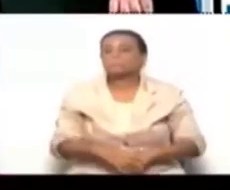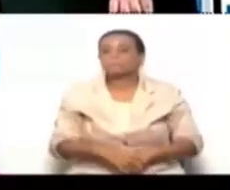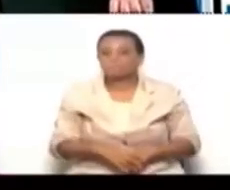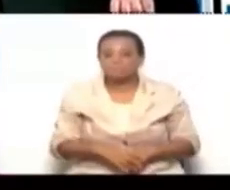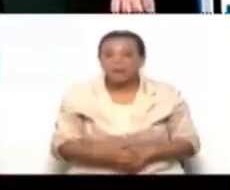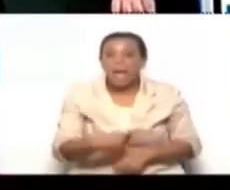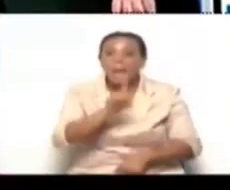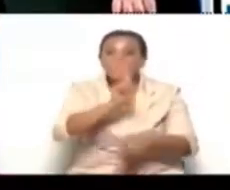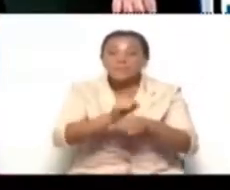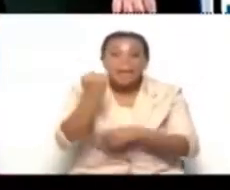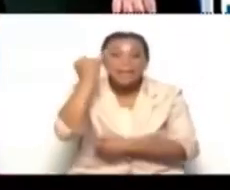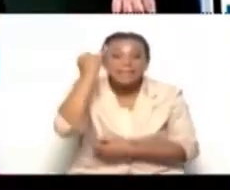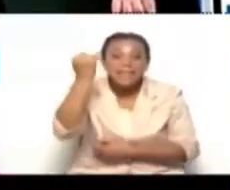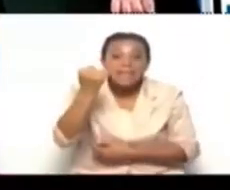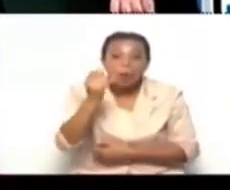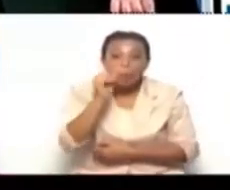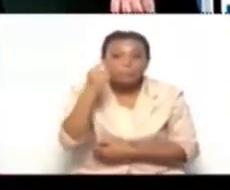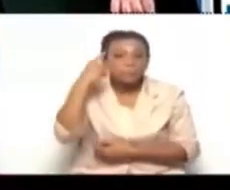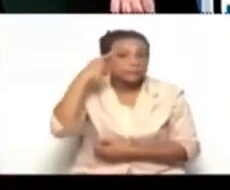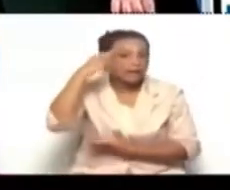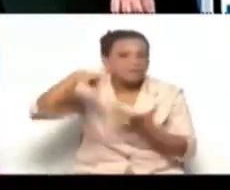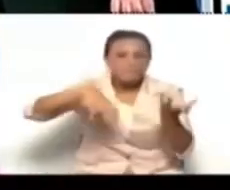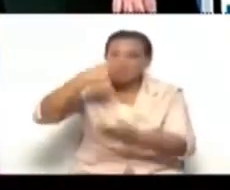El principal de ellos es un sociópata,